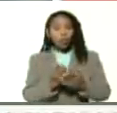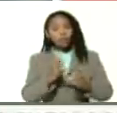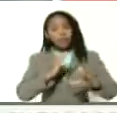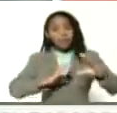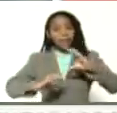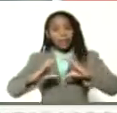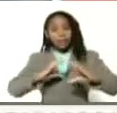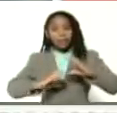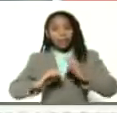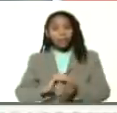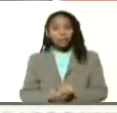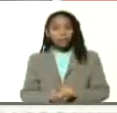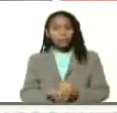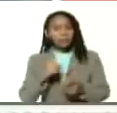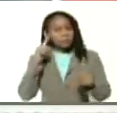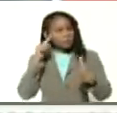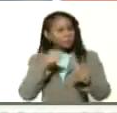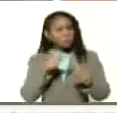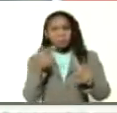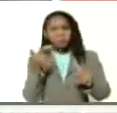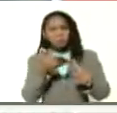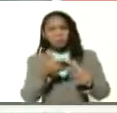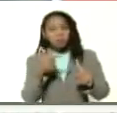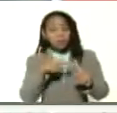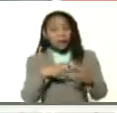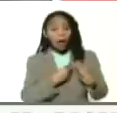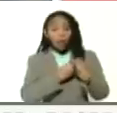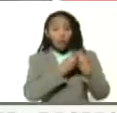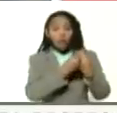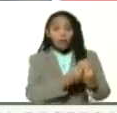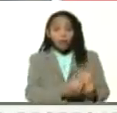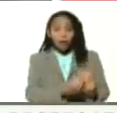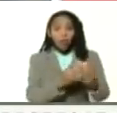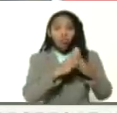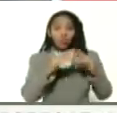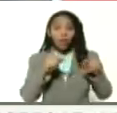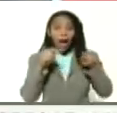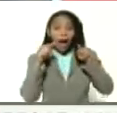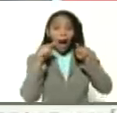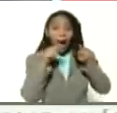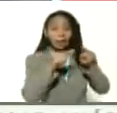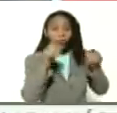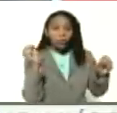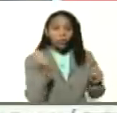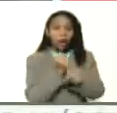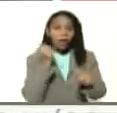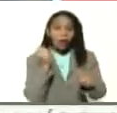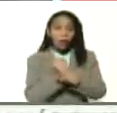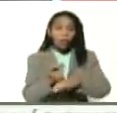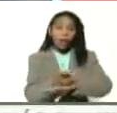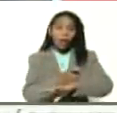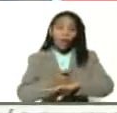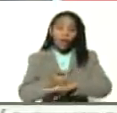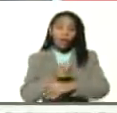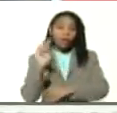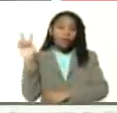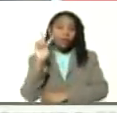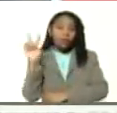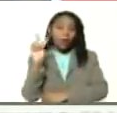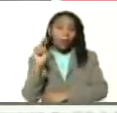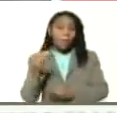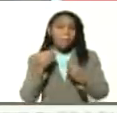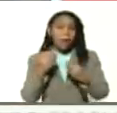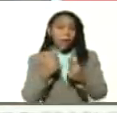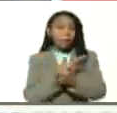científico. ¿Con qué objetivo? De acompañar todas estas gestiones del gobierno venezolano